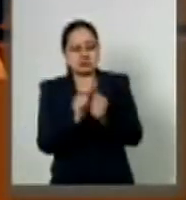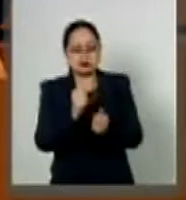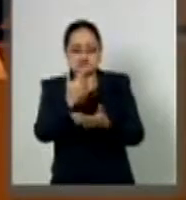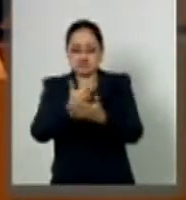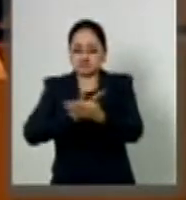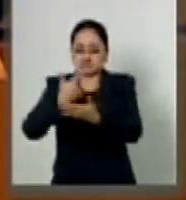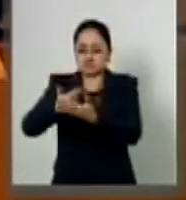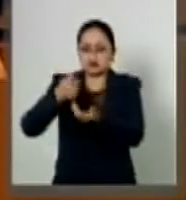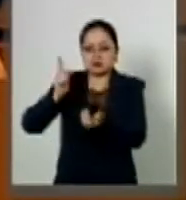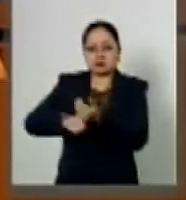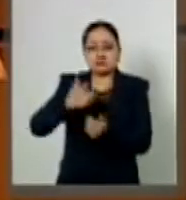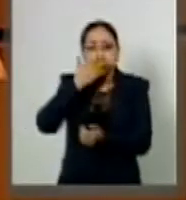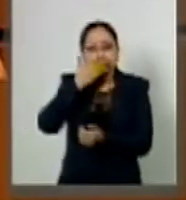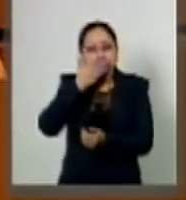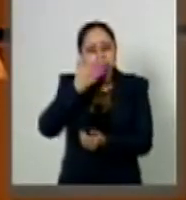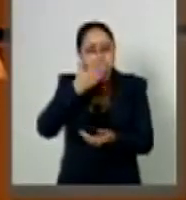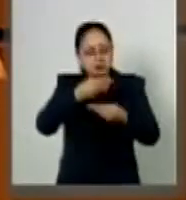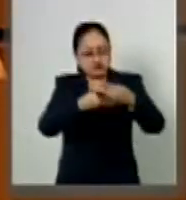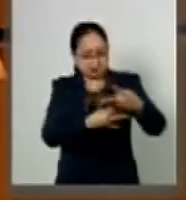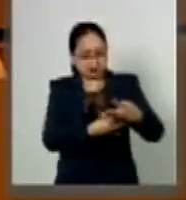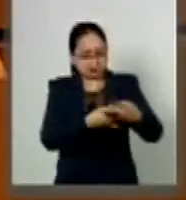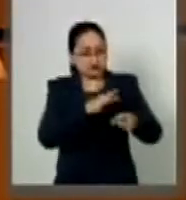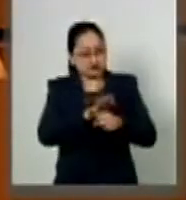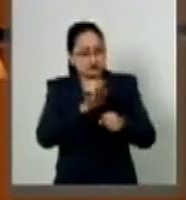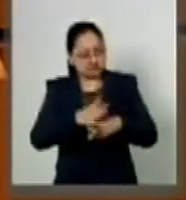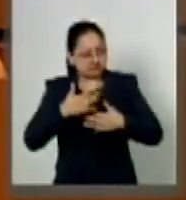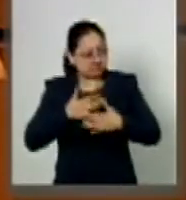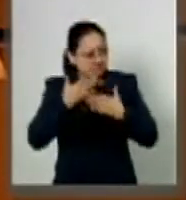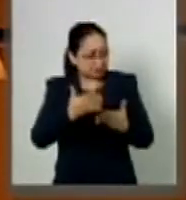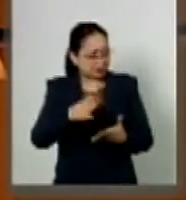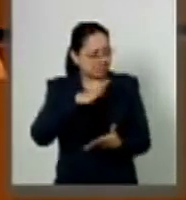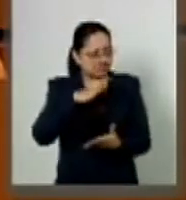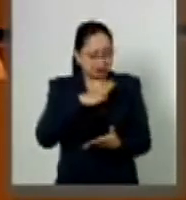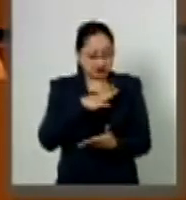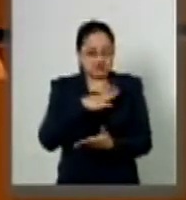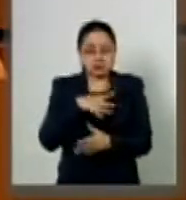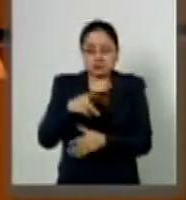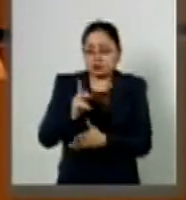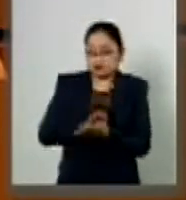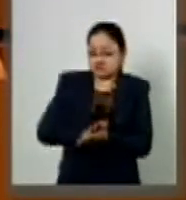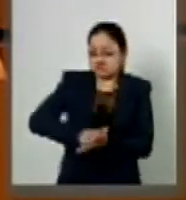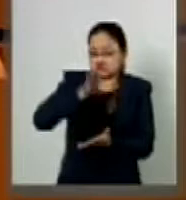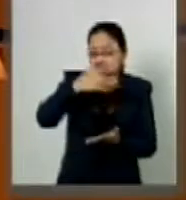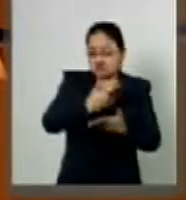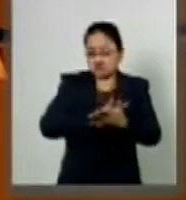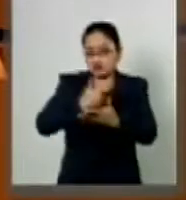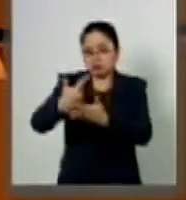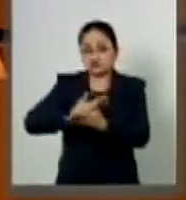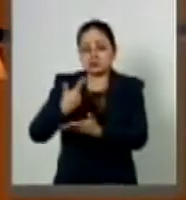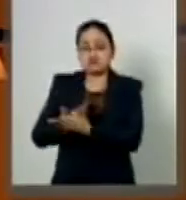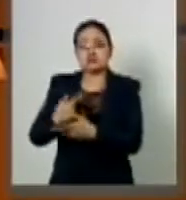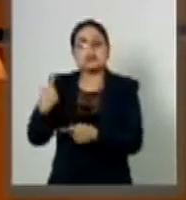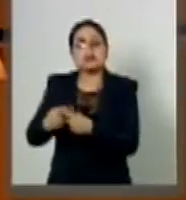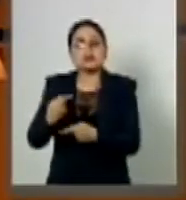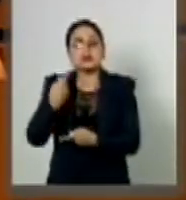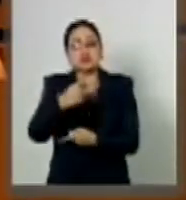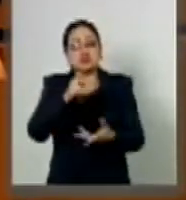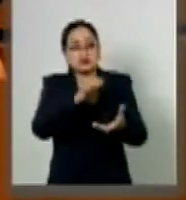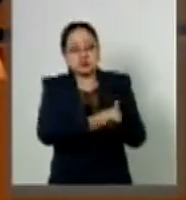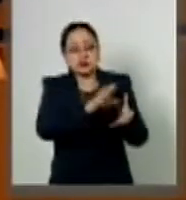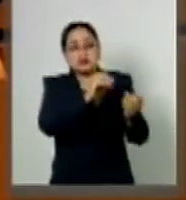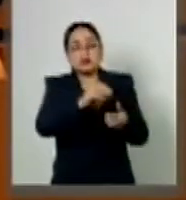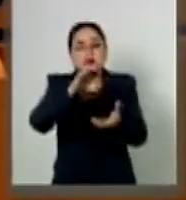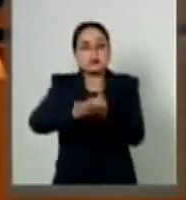pasan de Sonora, de los que pueden confiar en ellos, y la gran mayoría de esa lista, por cierto, sus cónyuges, hombres o